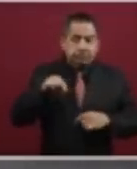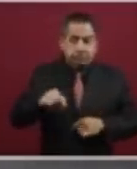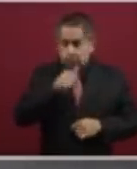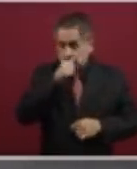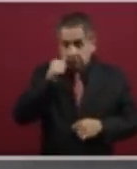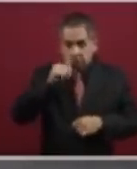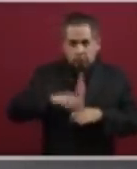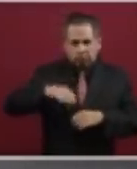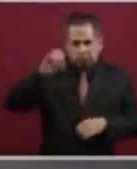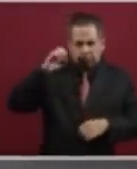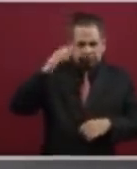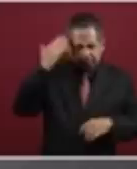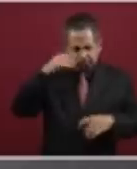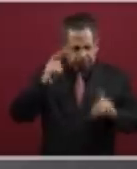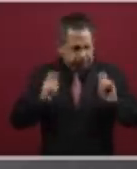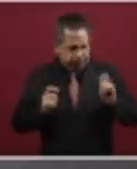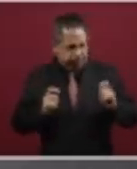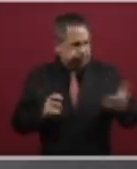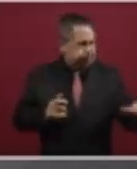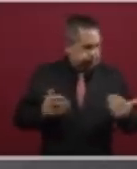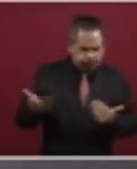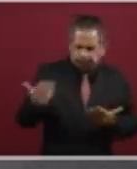Entonces sabía conciliar